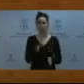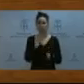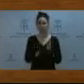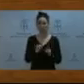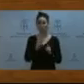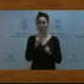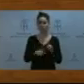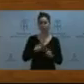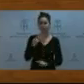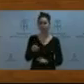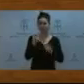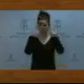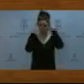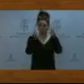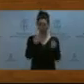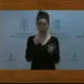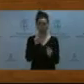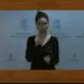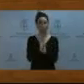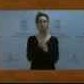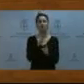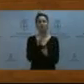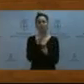cuatriplican, bueno, y llegan a los 2.000.